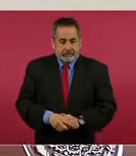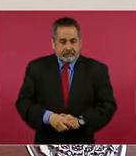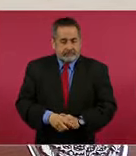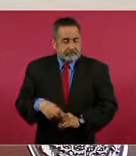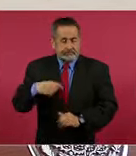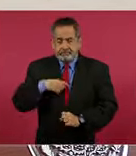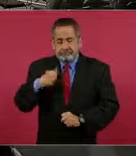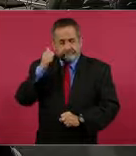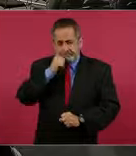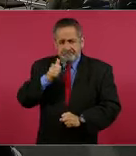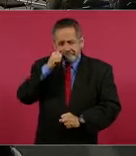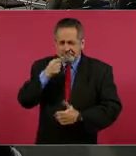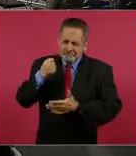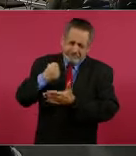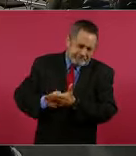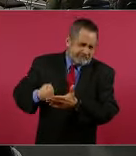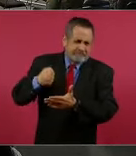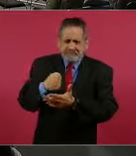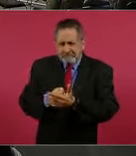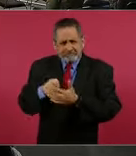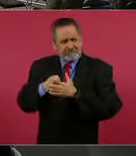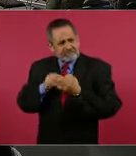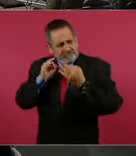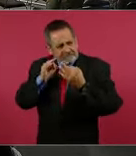siempre en la lucha y